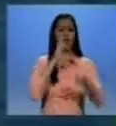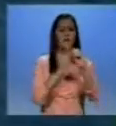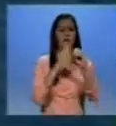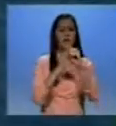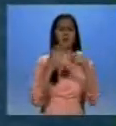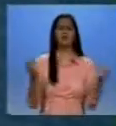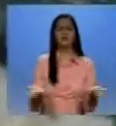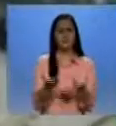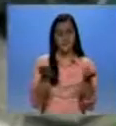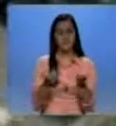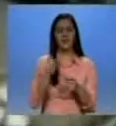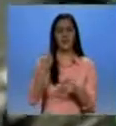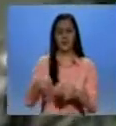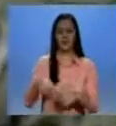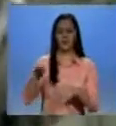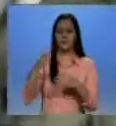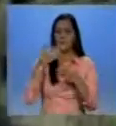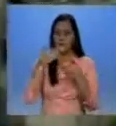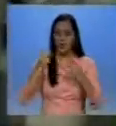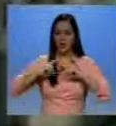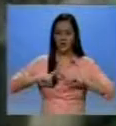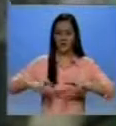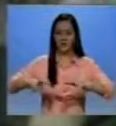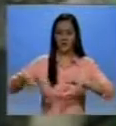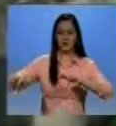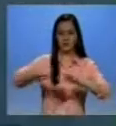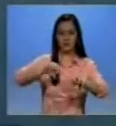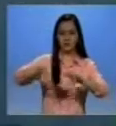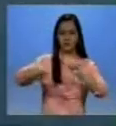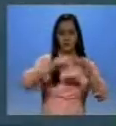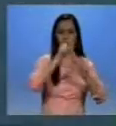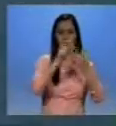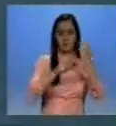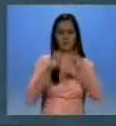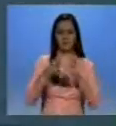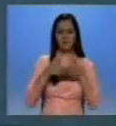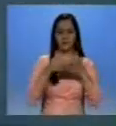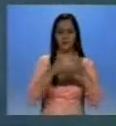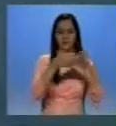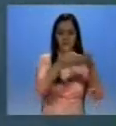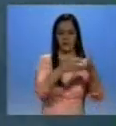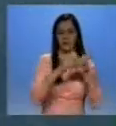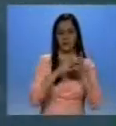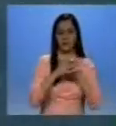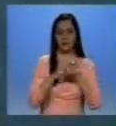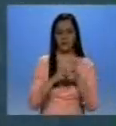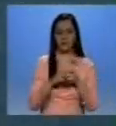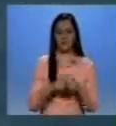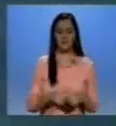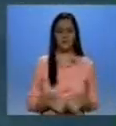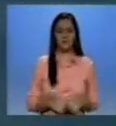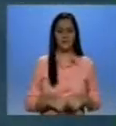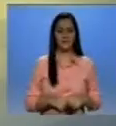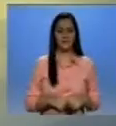tener más eficacia en las investigaciones de los delitos acuáticos. Emilio Zamora, Gama Noticias.